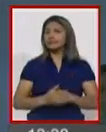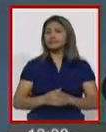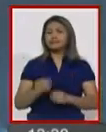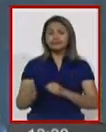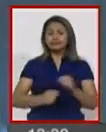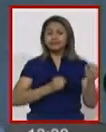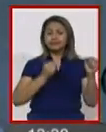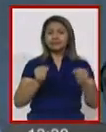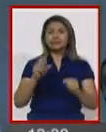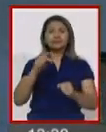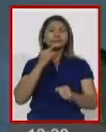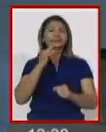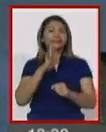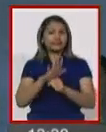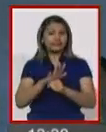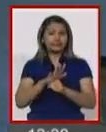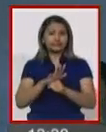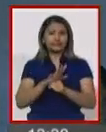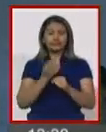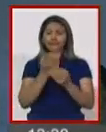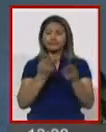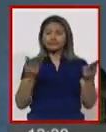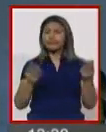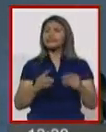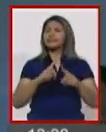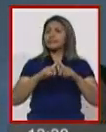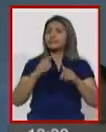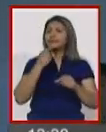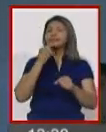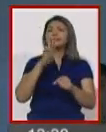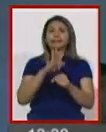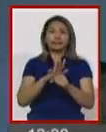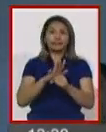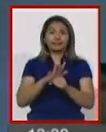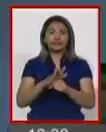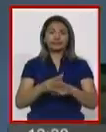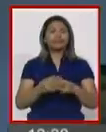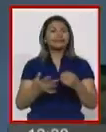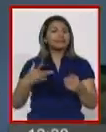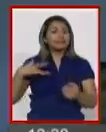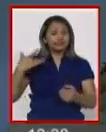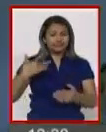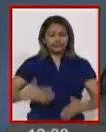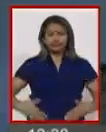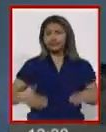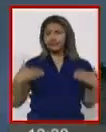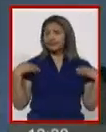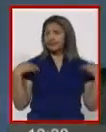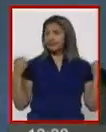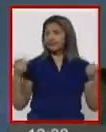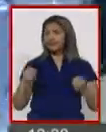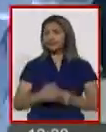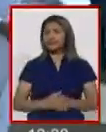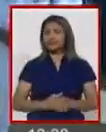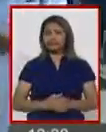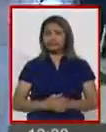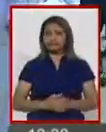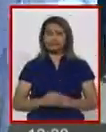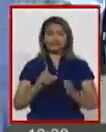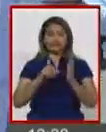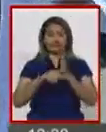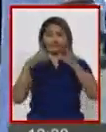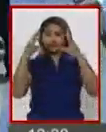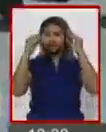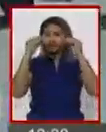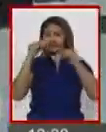no se nos promete poder, no se nos promete tantas cosas, pero sí se nos promete dar sentido a nuestra vida. Luego de la